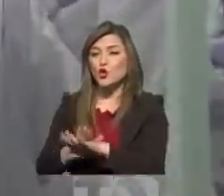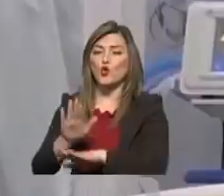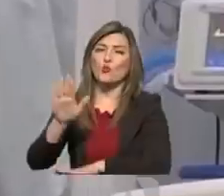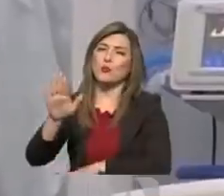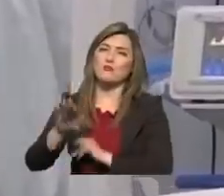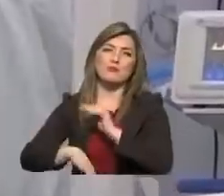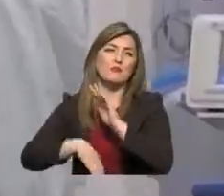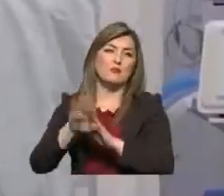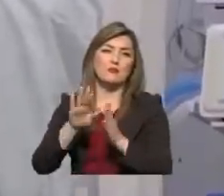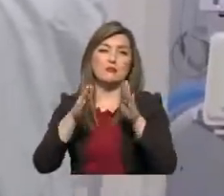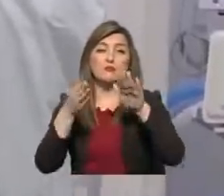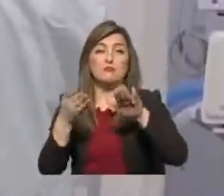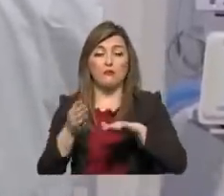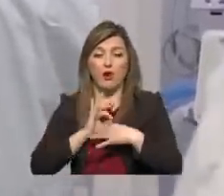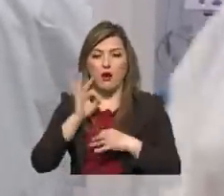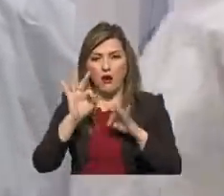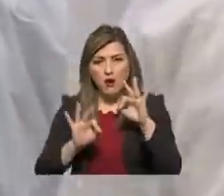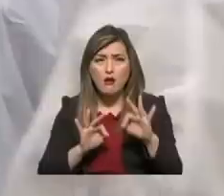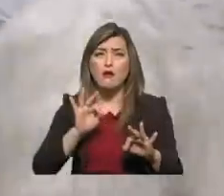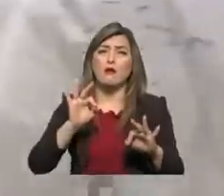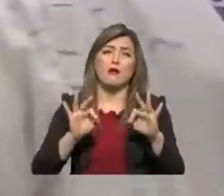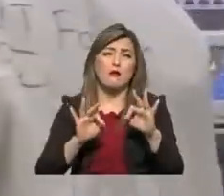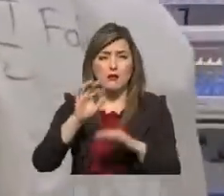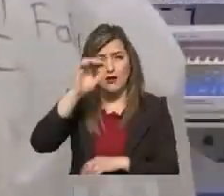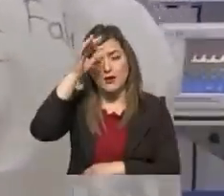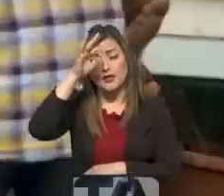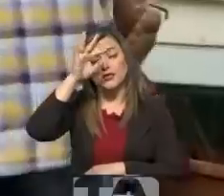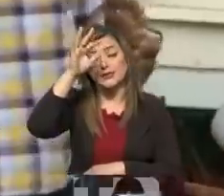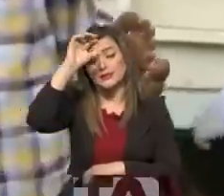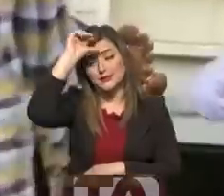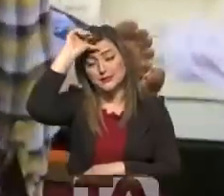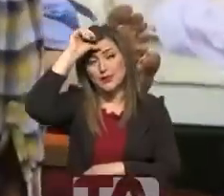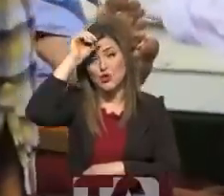del gran número de casos explosivos que se han dado en India